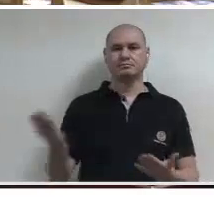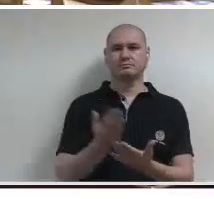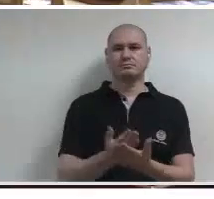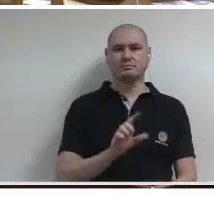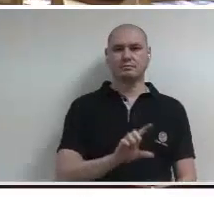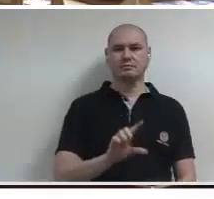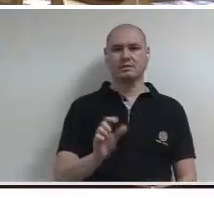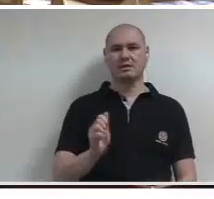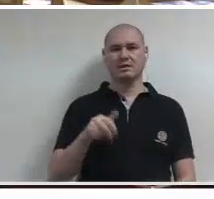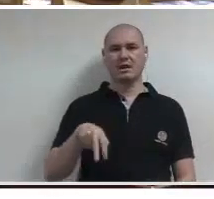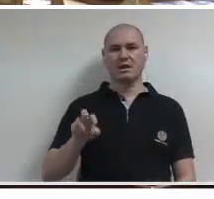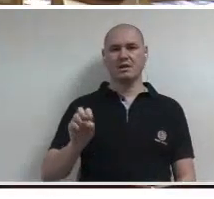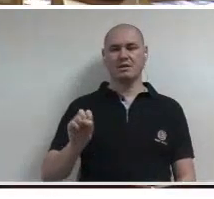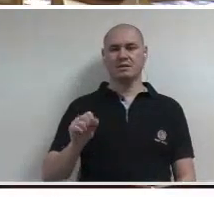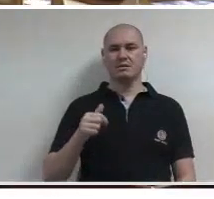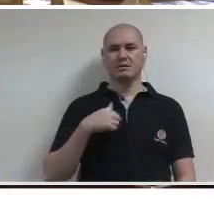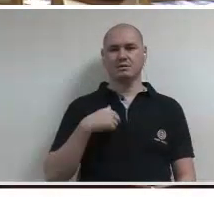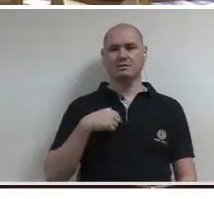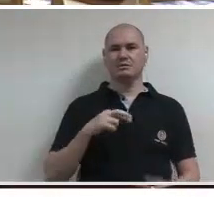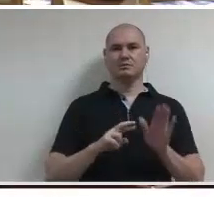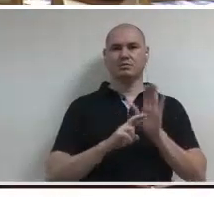Ministra Carolina va a ese.